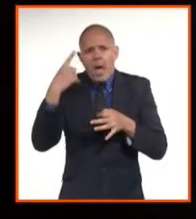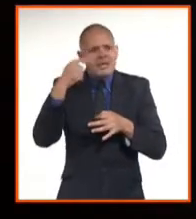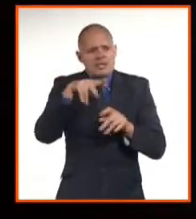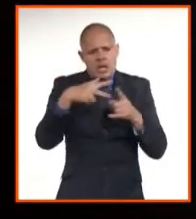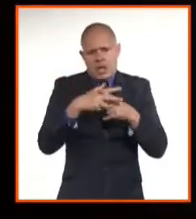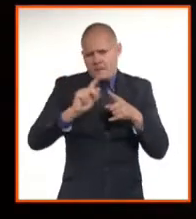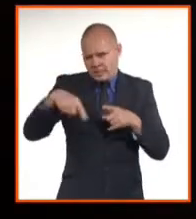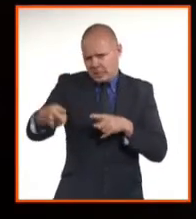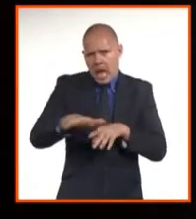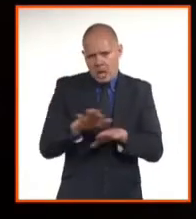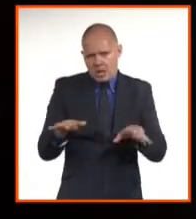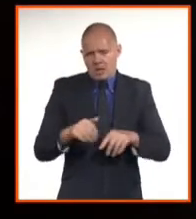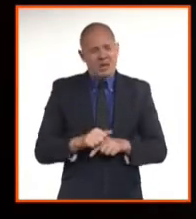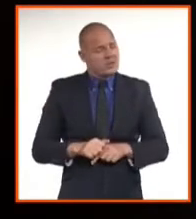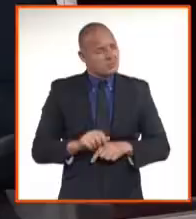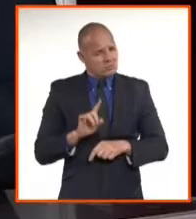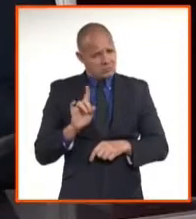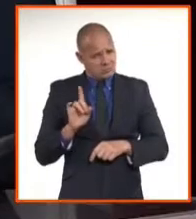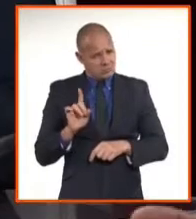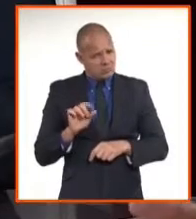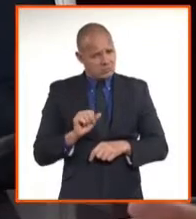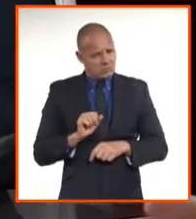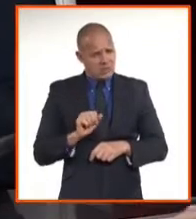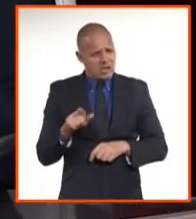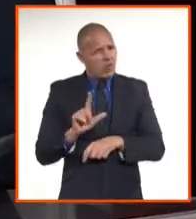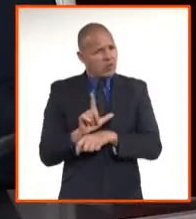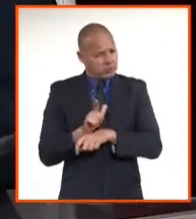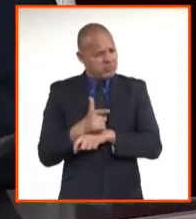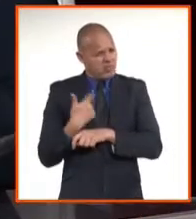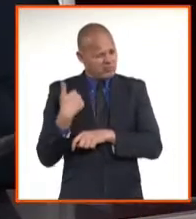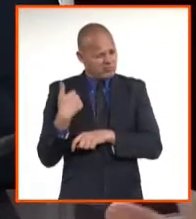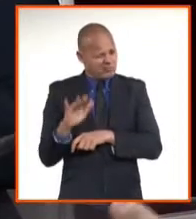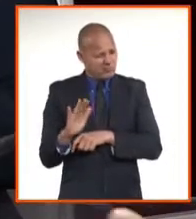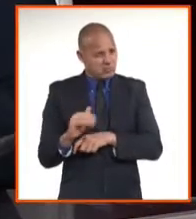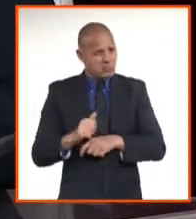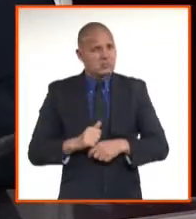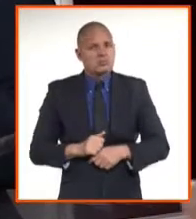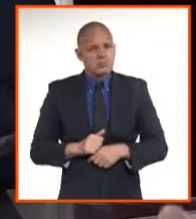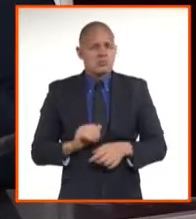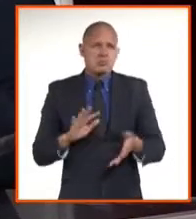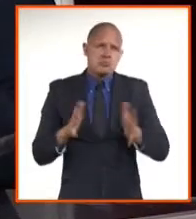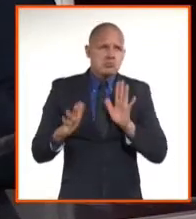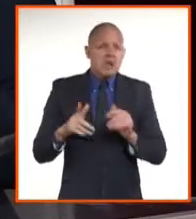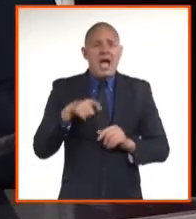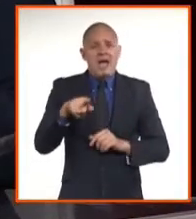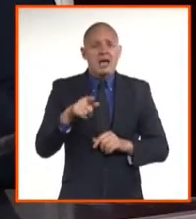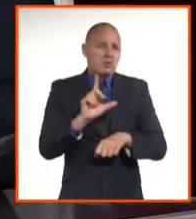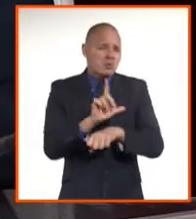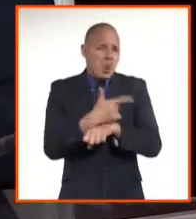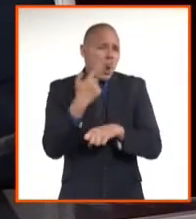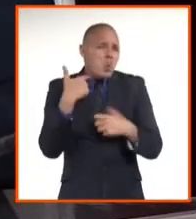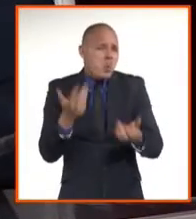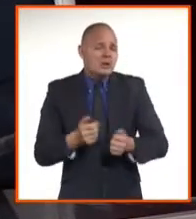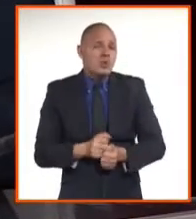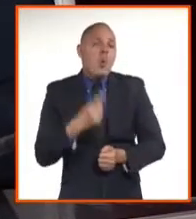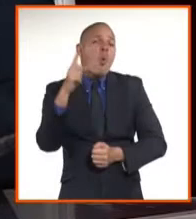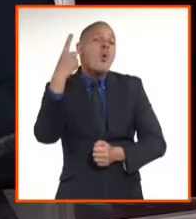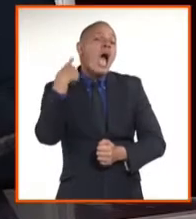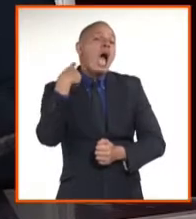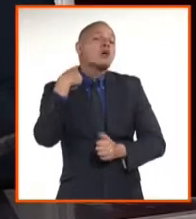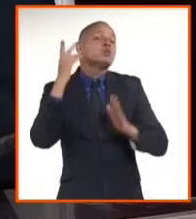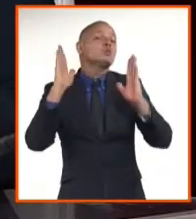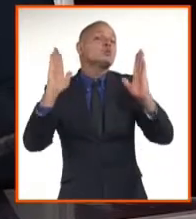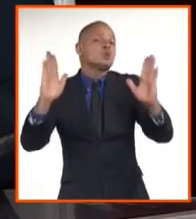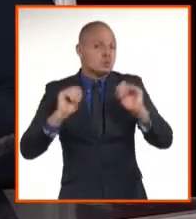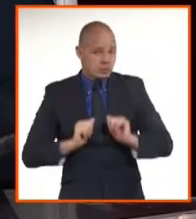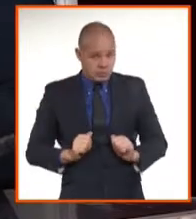de manera inmediata. No se va a solucionar de manera inmediata y por lo menos más de un año nos va a tardar poder recuperar